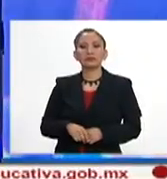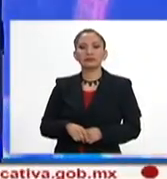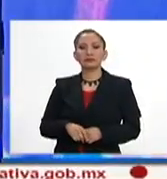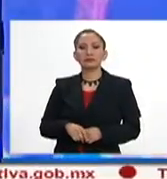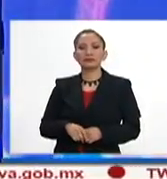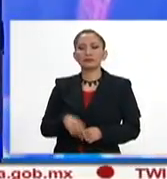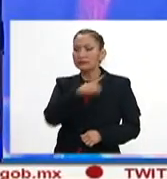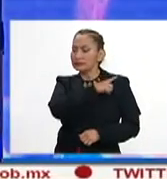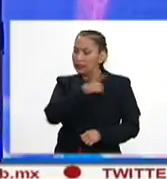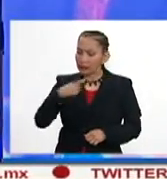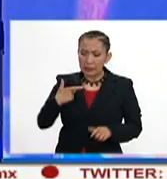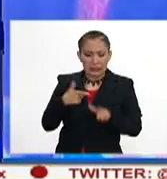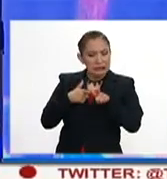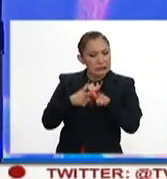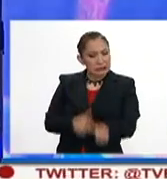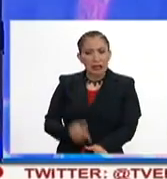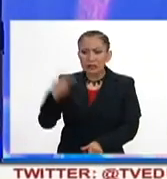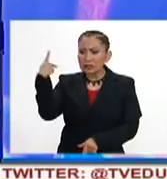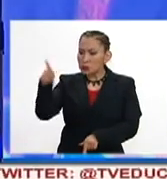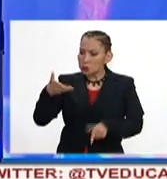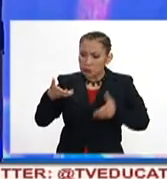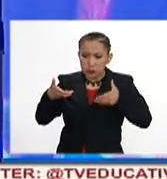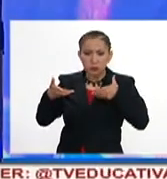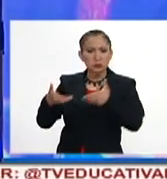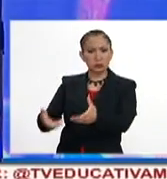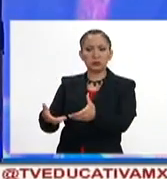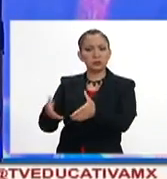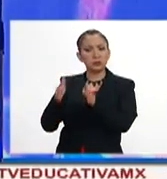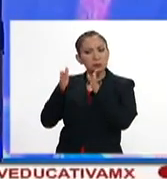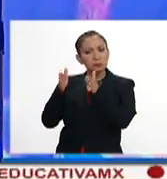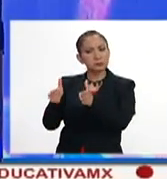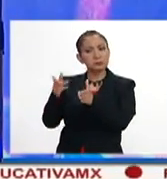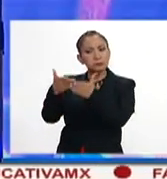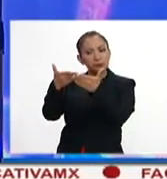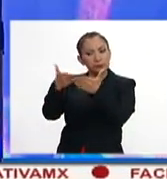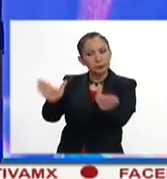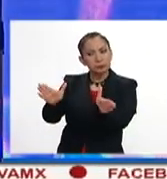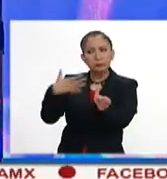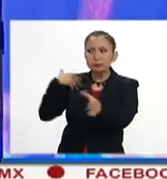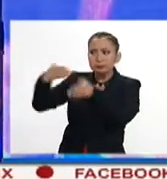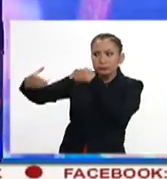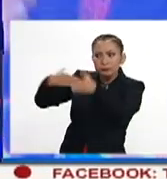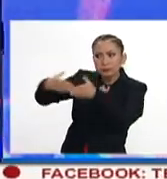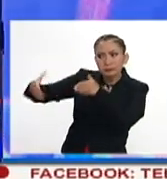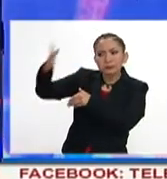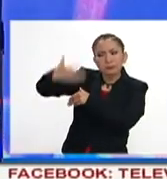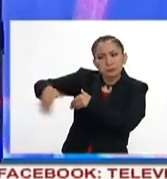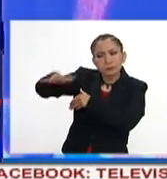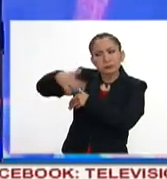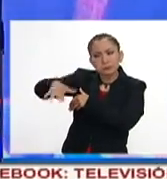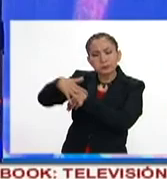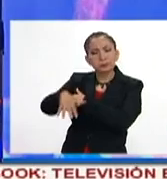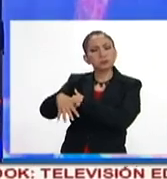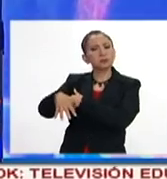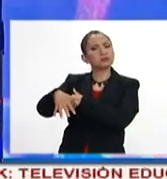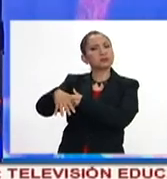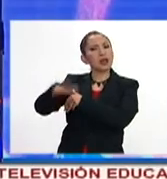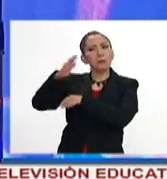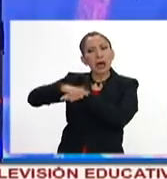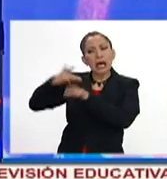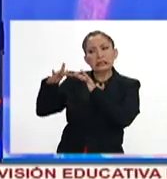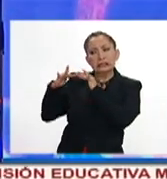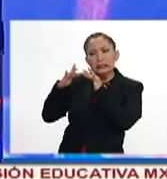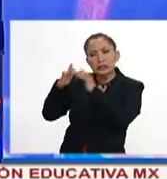Tiene que seguir sobre la vertiente de abrir su economía, de buscar